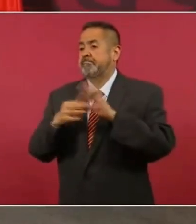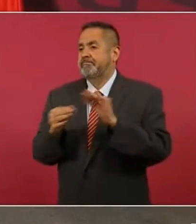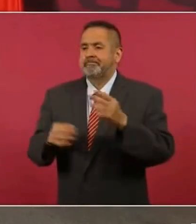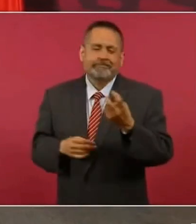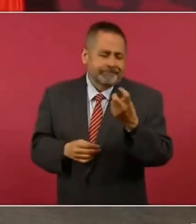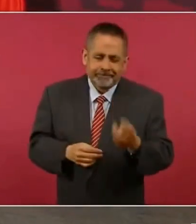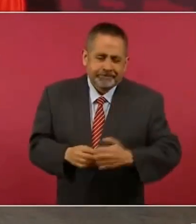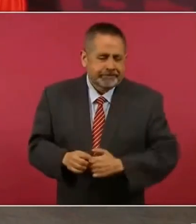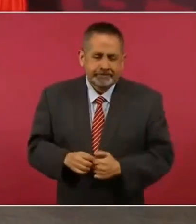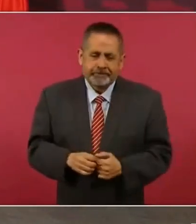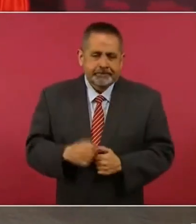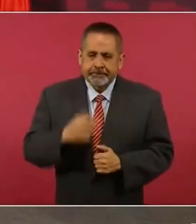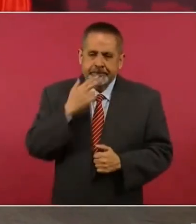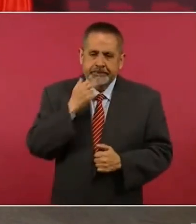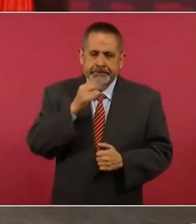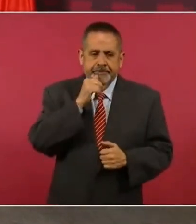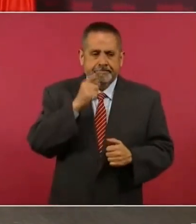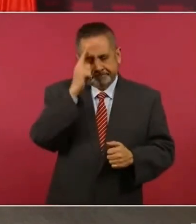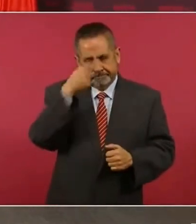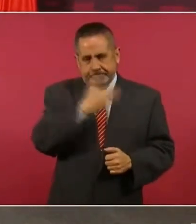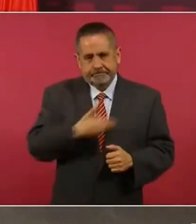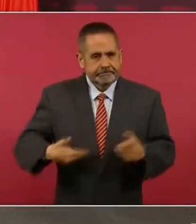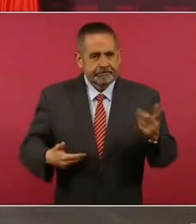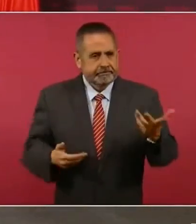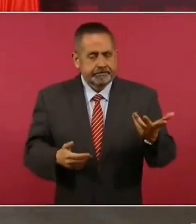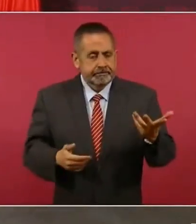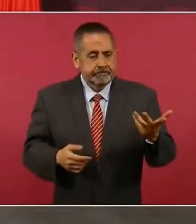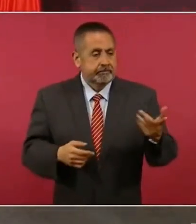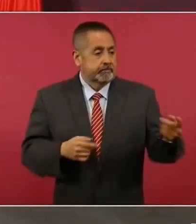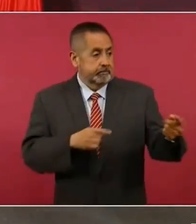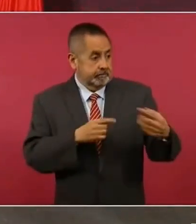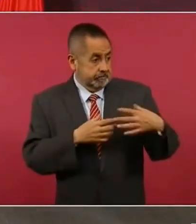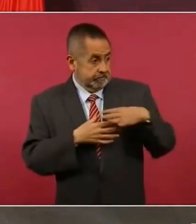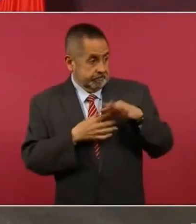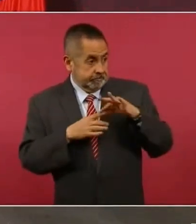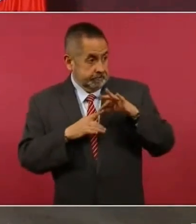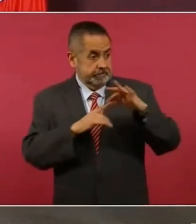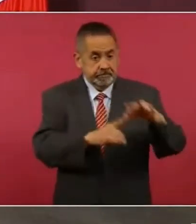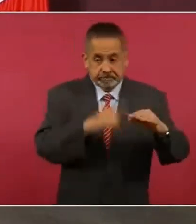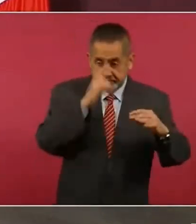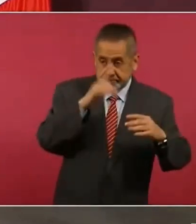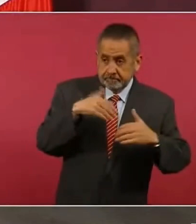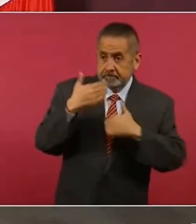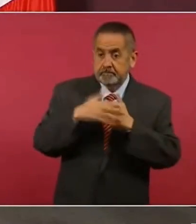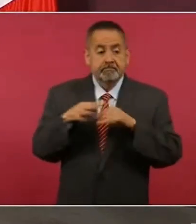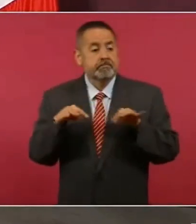nos van a hacer famosos, nos van a introducir al mercado